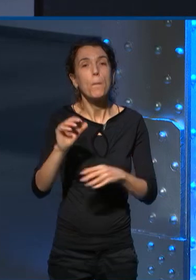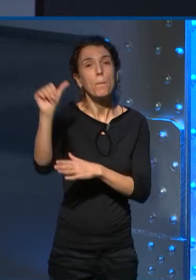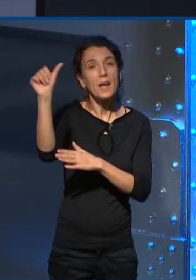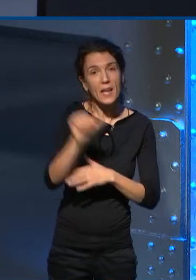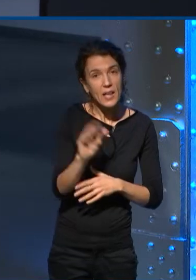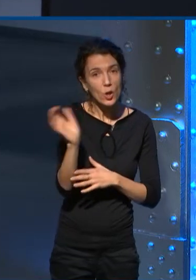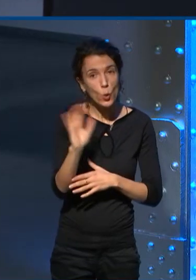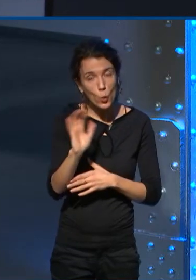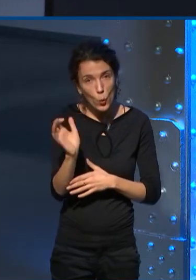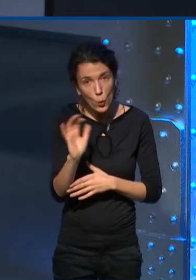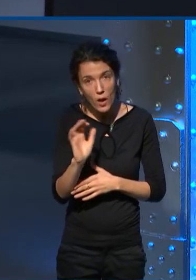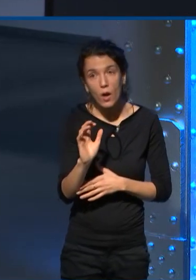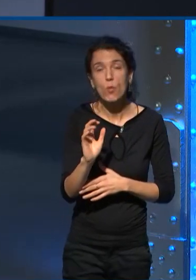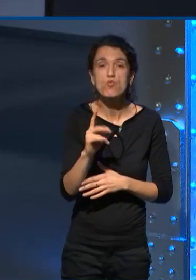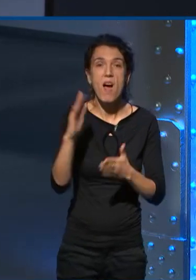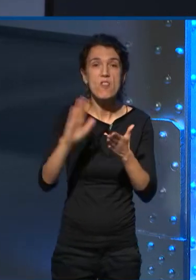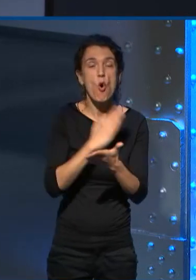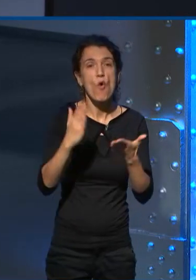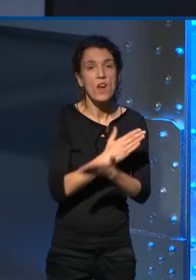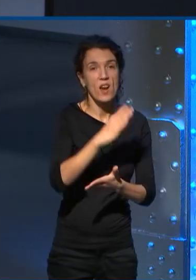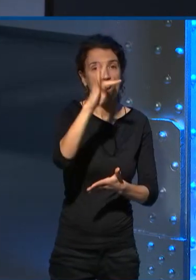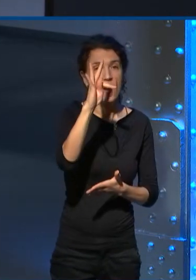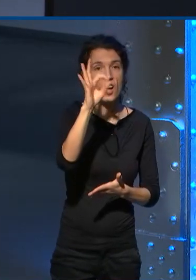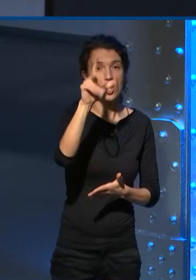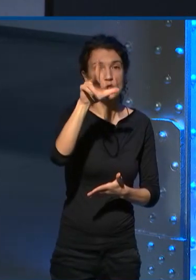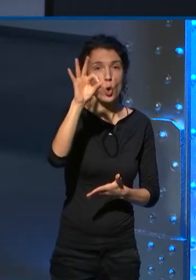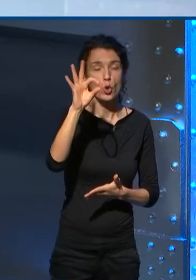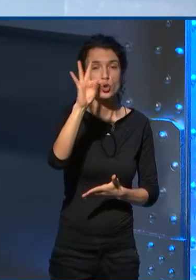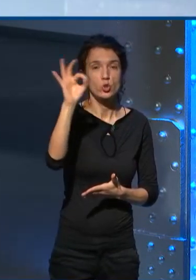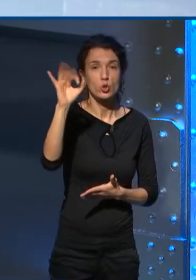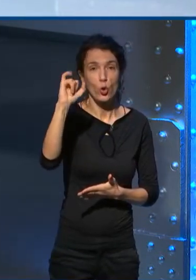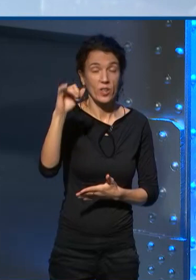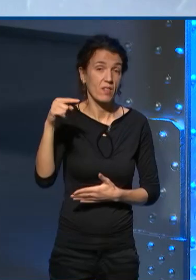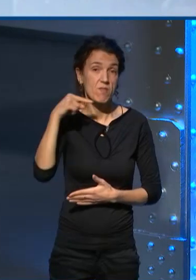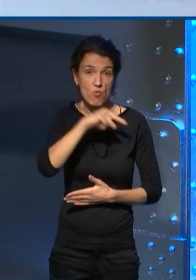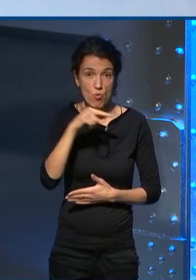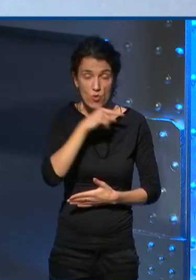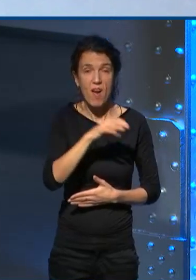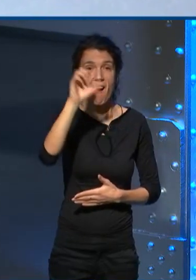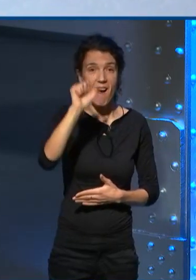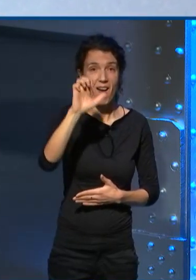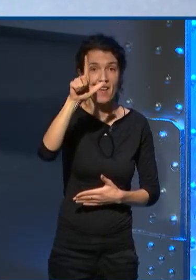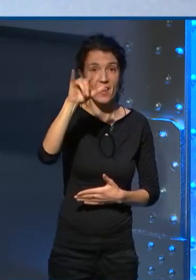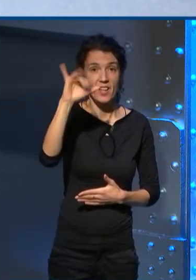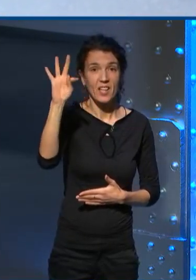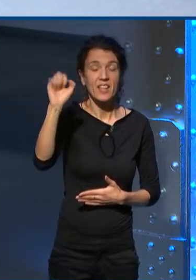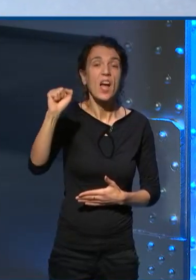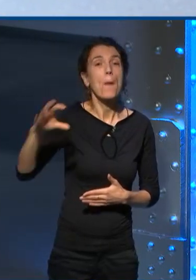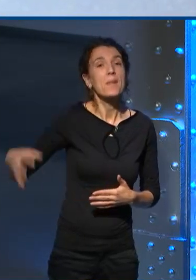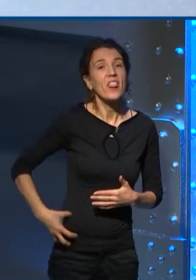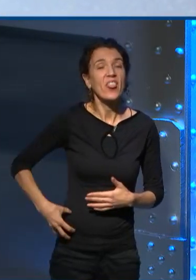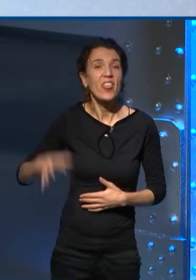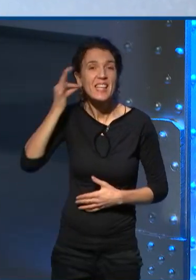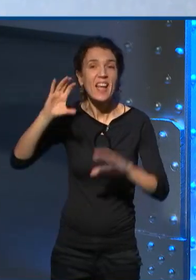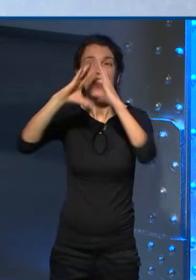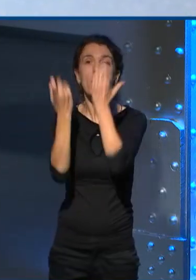película de una novela de Tolstoy, no el famoso, sino otro ruso, que se llamaba Aelita, la princesa de Marte. Y es la primera